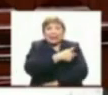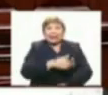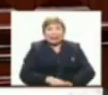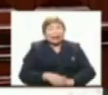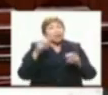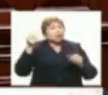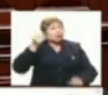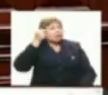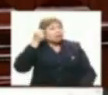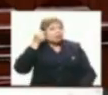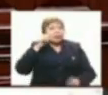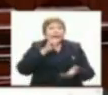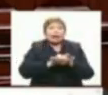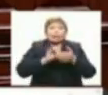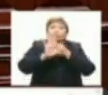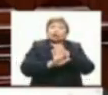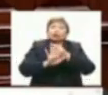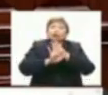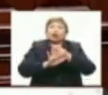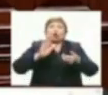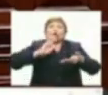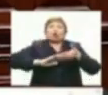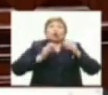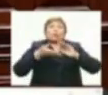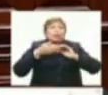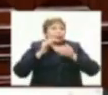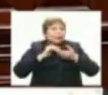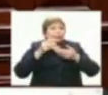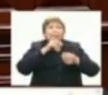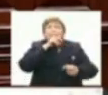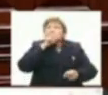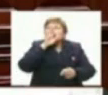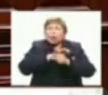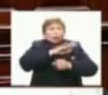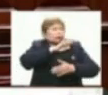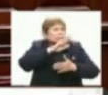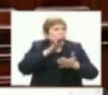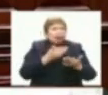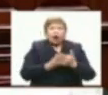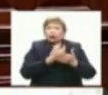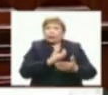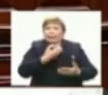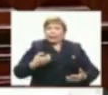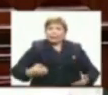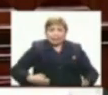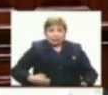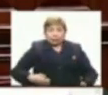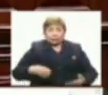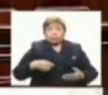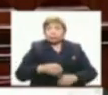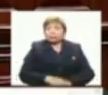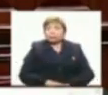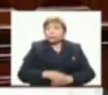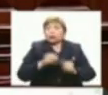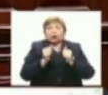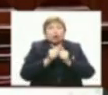y lograr la protección comunitaria. Vamos a comprometer todo el aparato del Estado